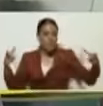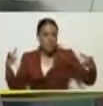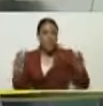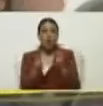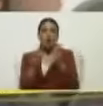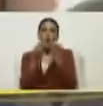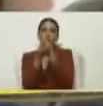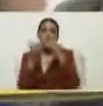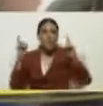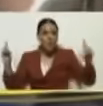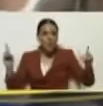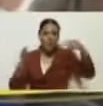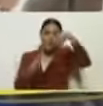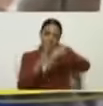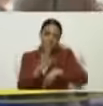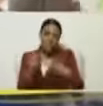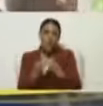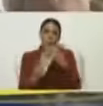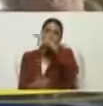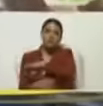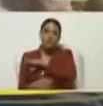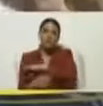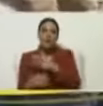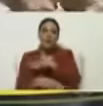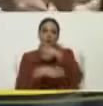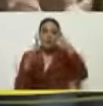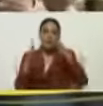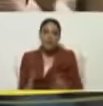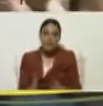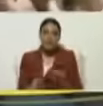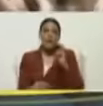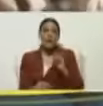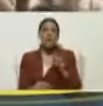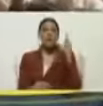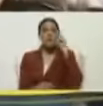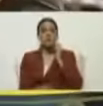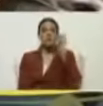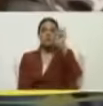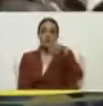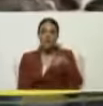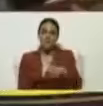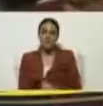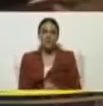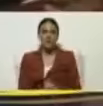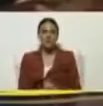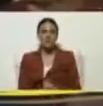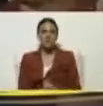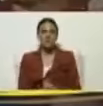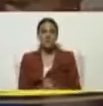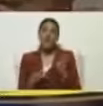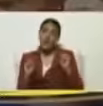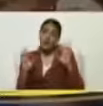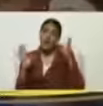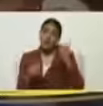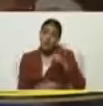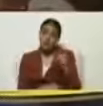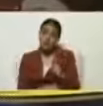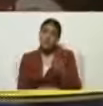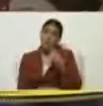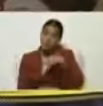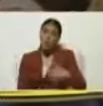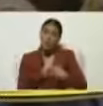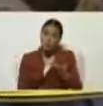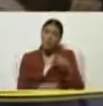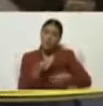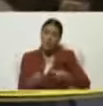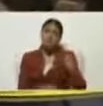democracia profunda, al socialismo cristiano y bolivariano. Claro que sí, porque lo hicimos, lo